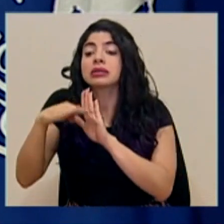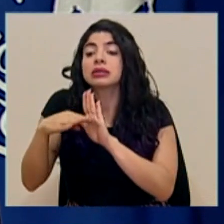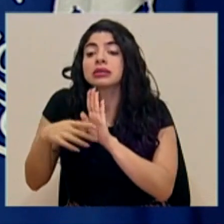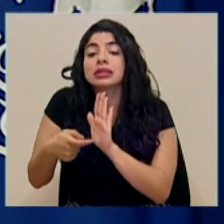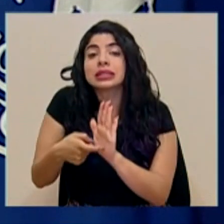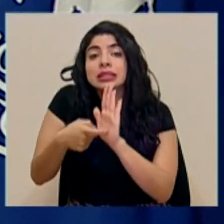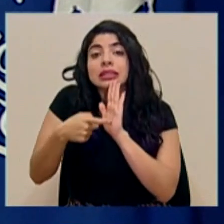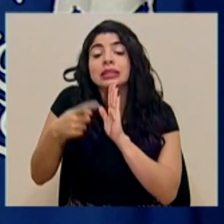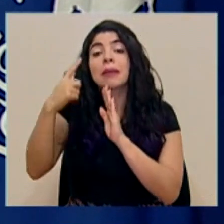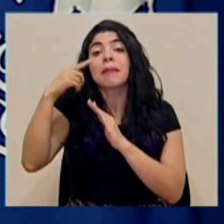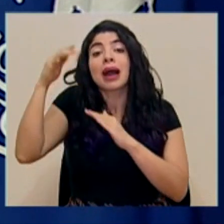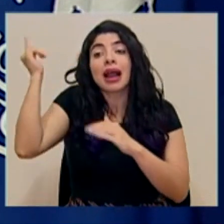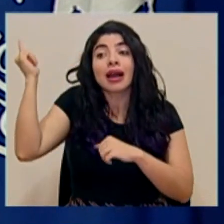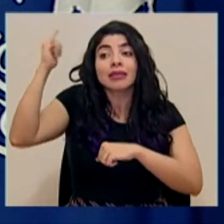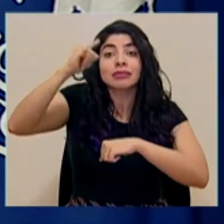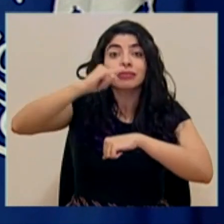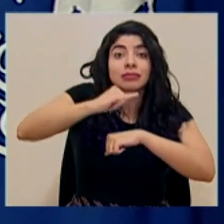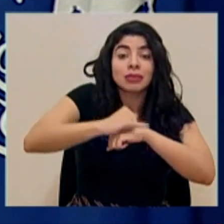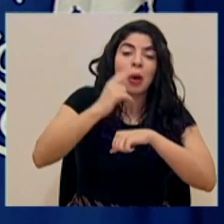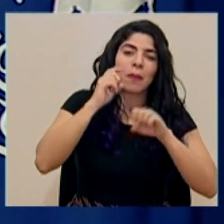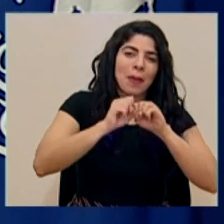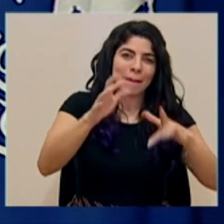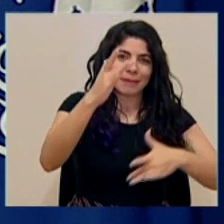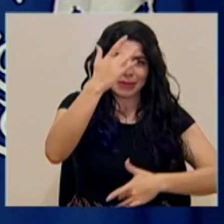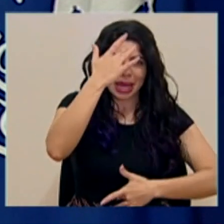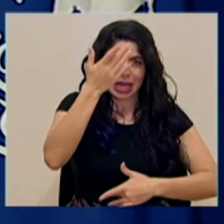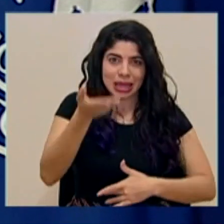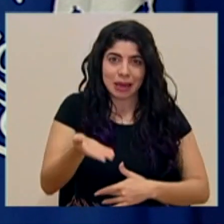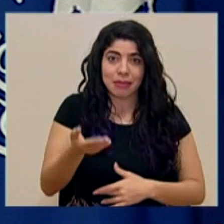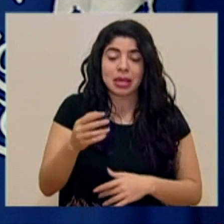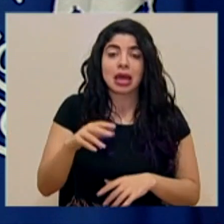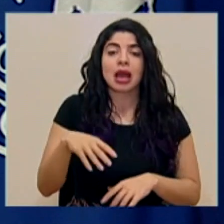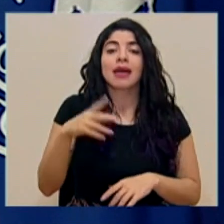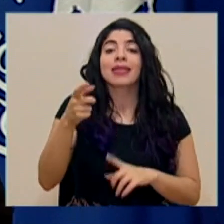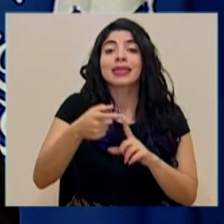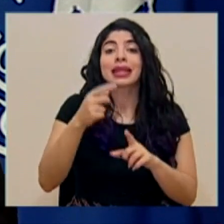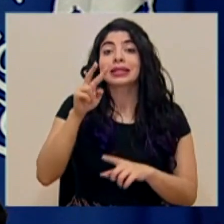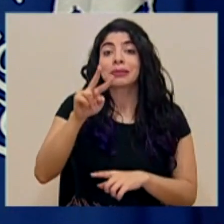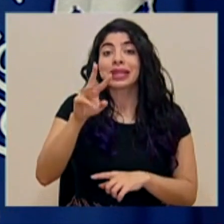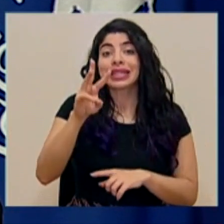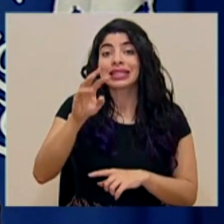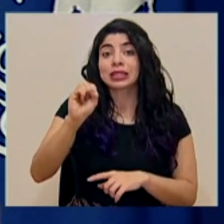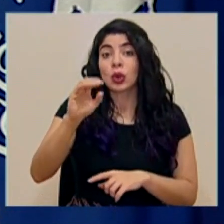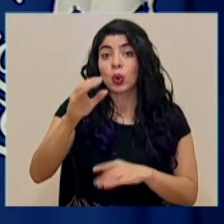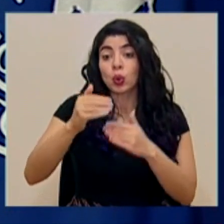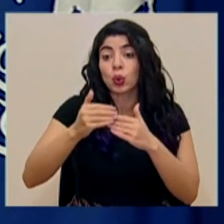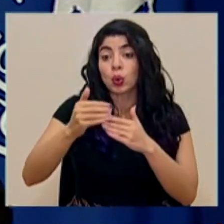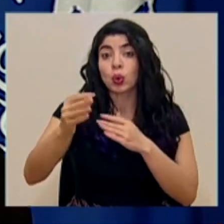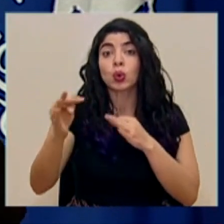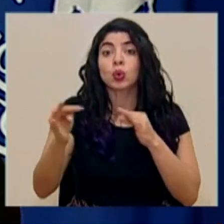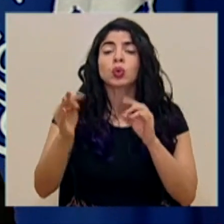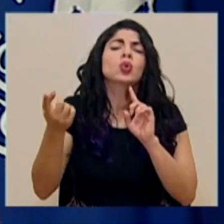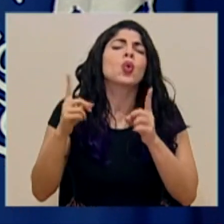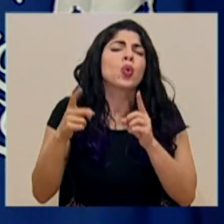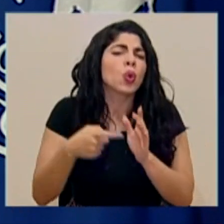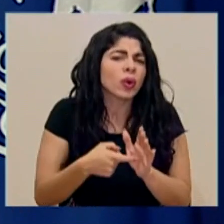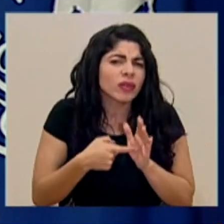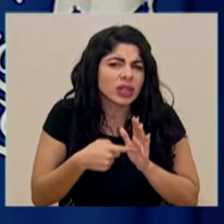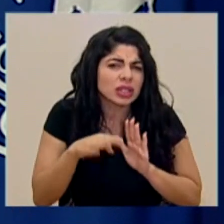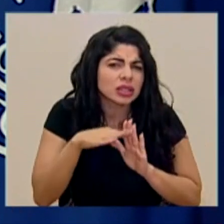ingresar en el marco de esta pandemia que se mantienen vigentes a partir del 26 de octubre para los turistas son,